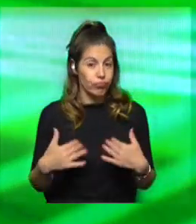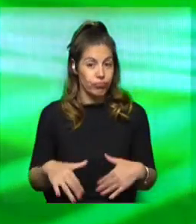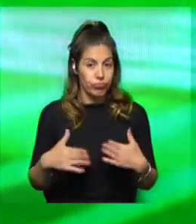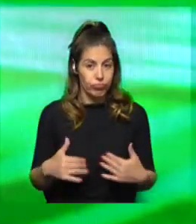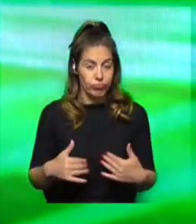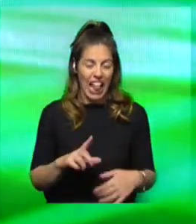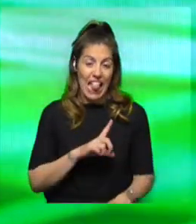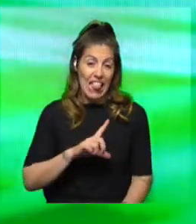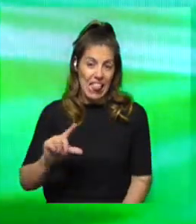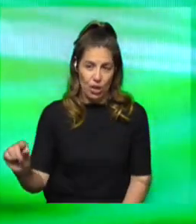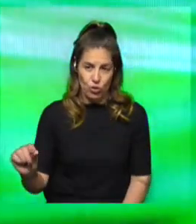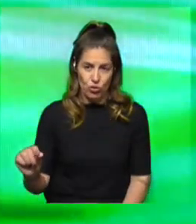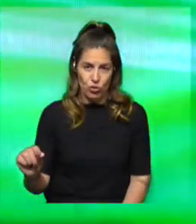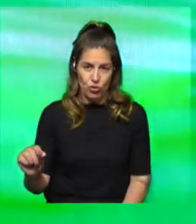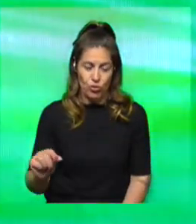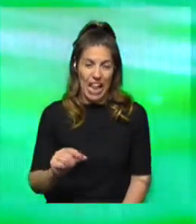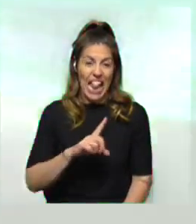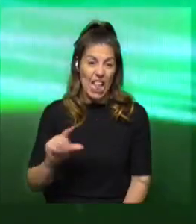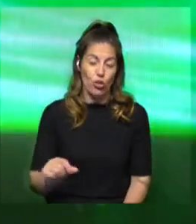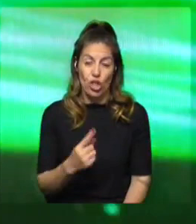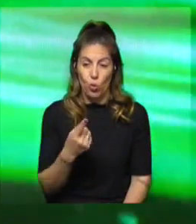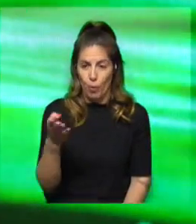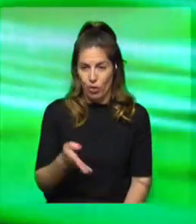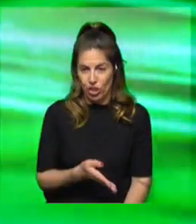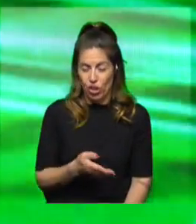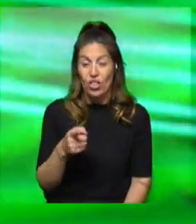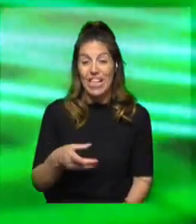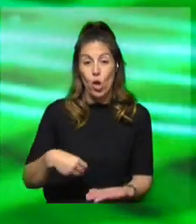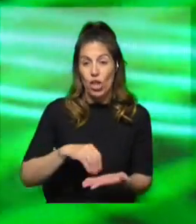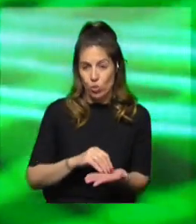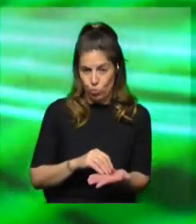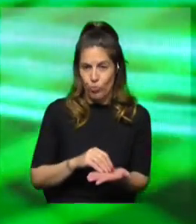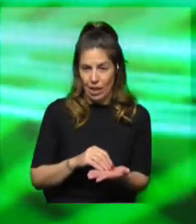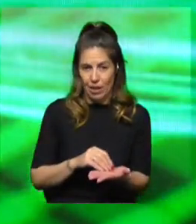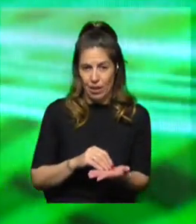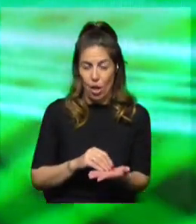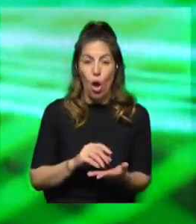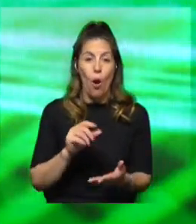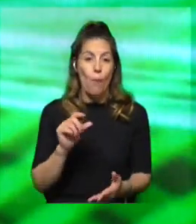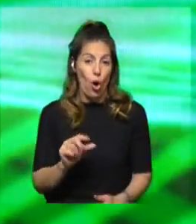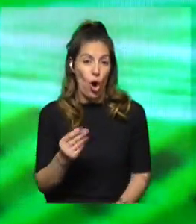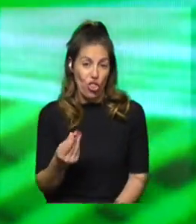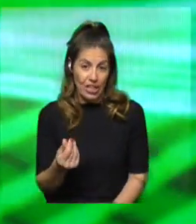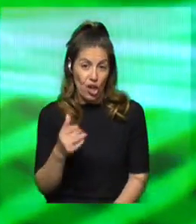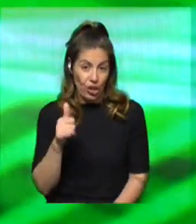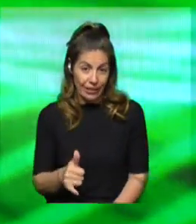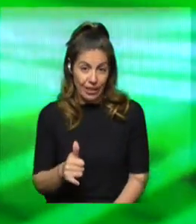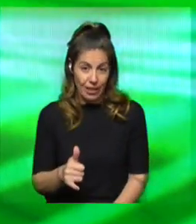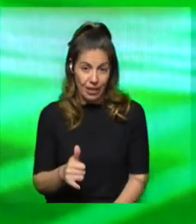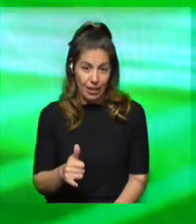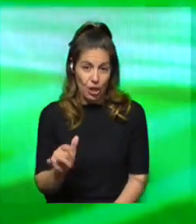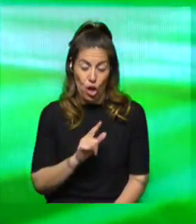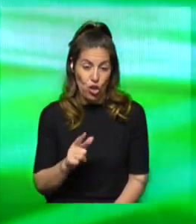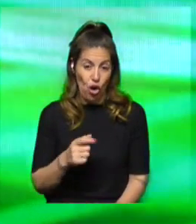está lejos del 1%. Si a eso le suma que los pocos recursos que tiene no